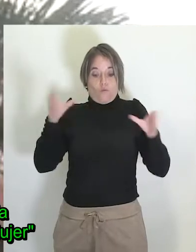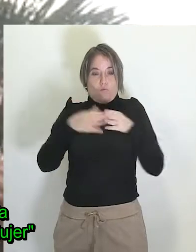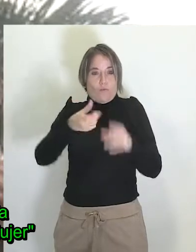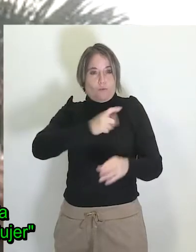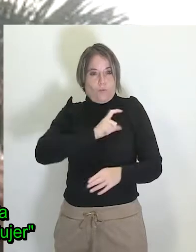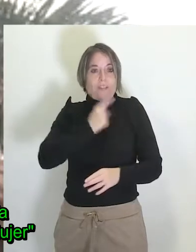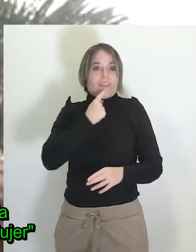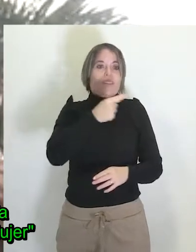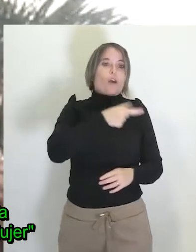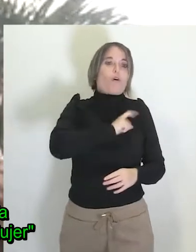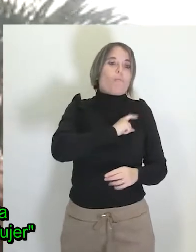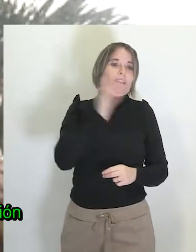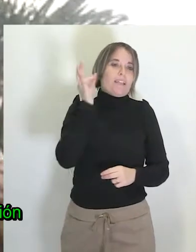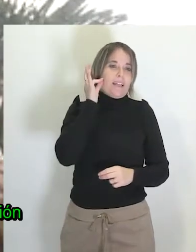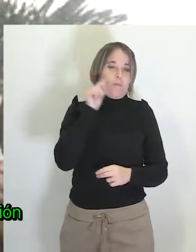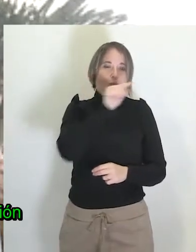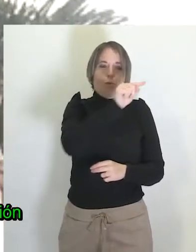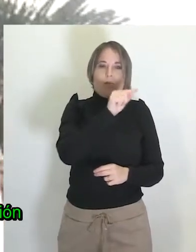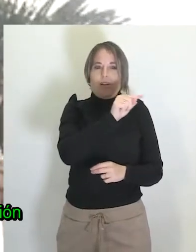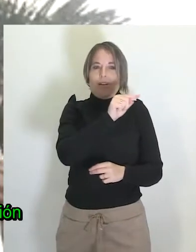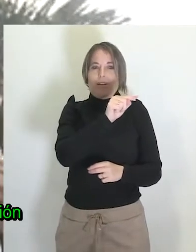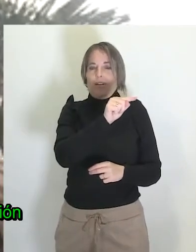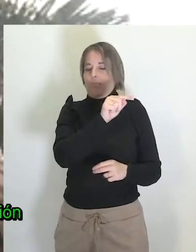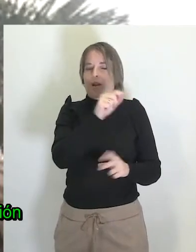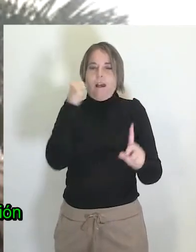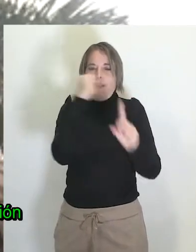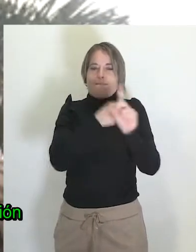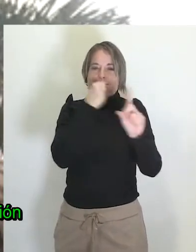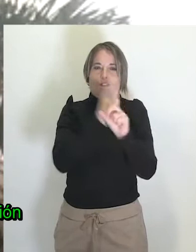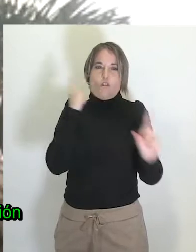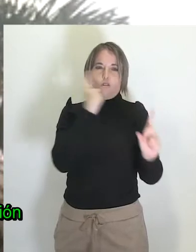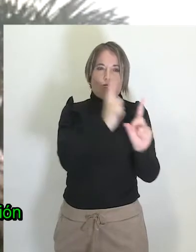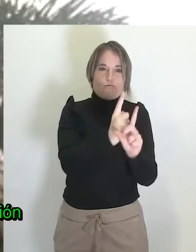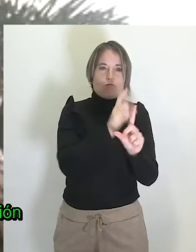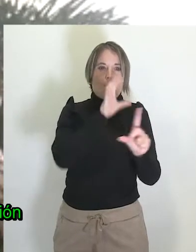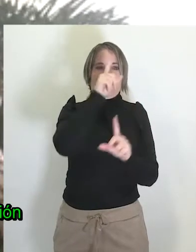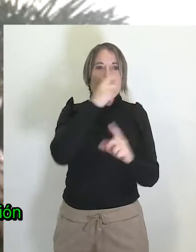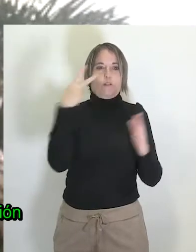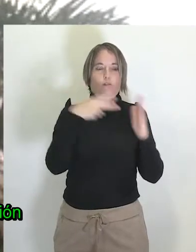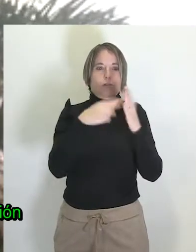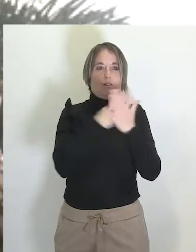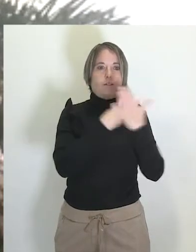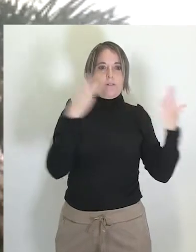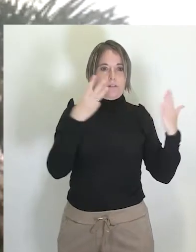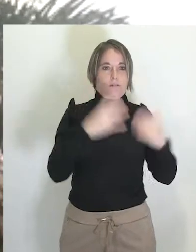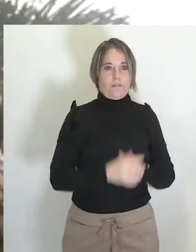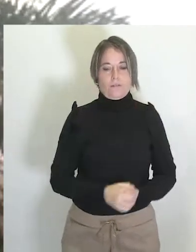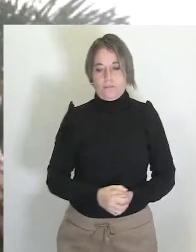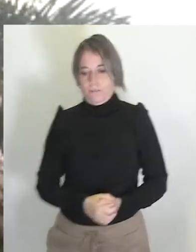que decían comisaría de la mujer eran utilizadas para la represión en el país en 2018.